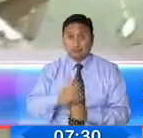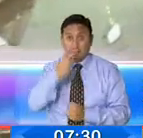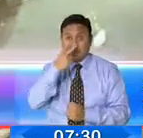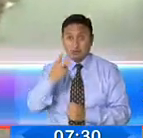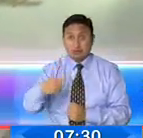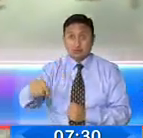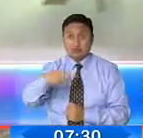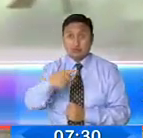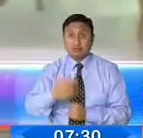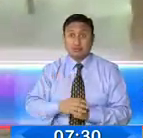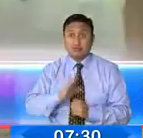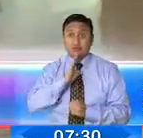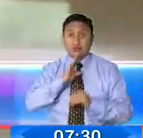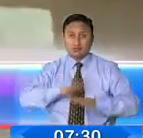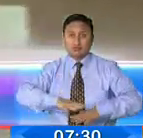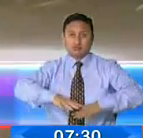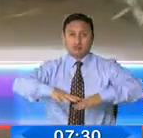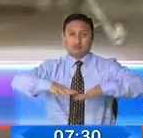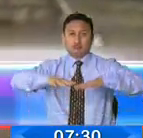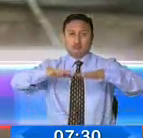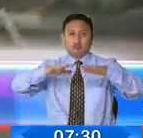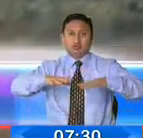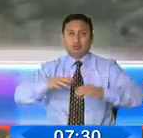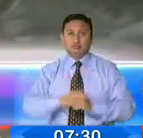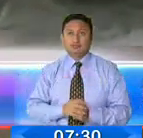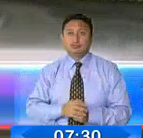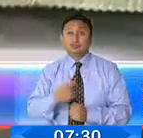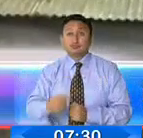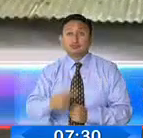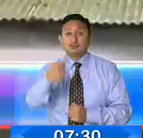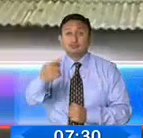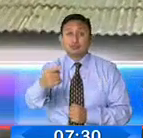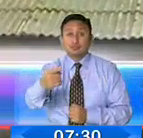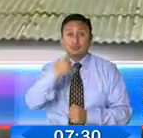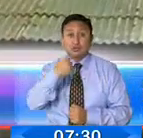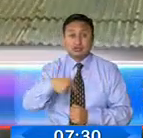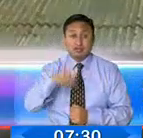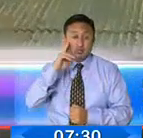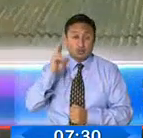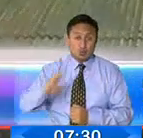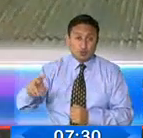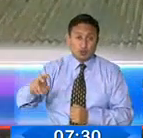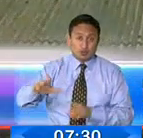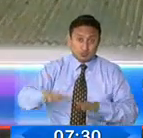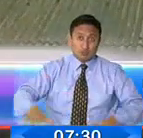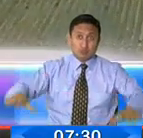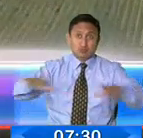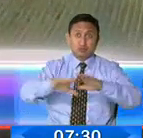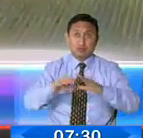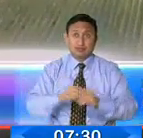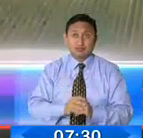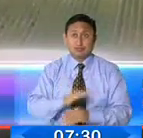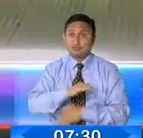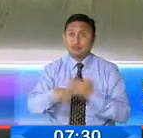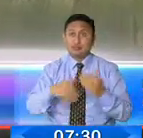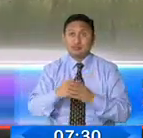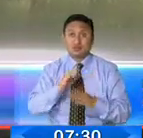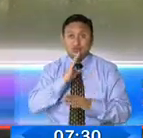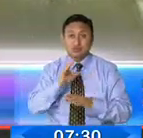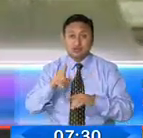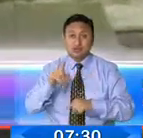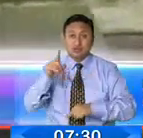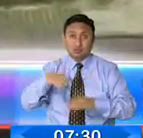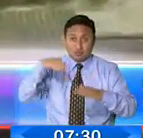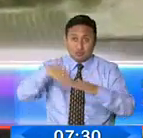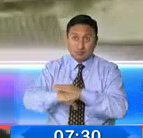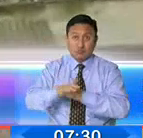parte de la inundación y por supuesto también el complejo turístico que nos hablaban. En la parte de allá también totalmente inundado, no se puede pasar